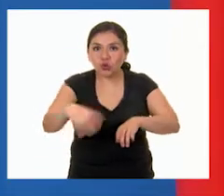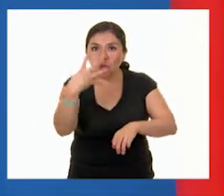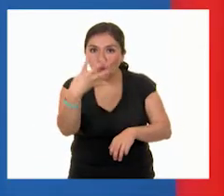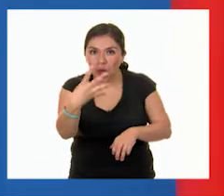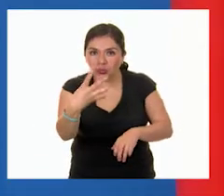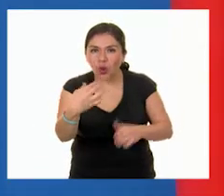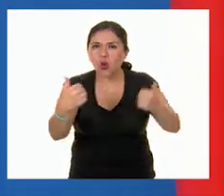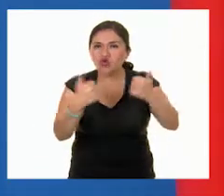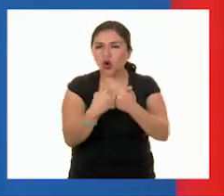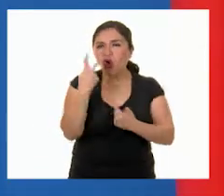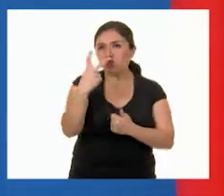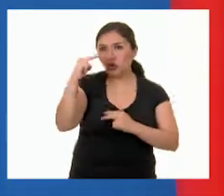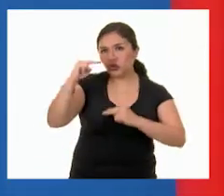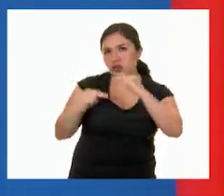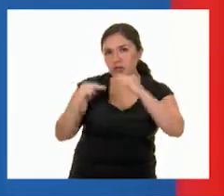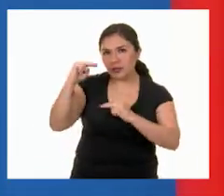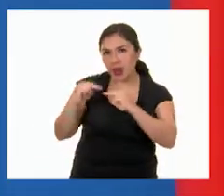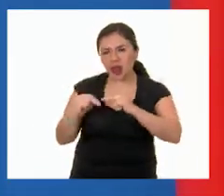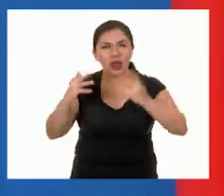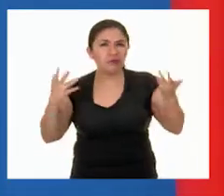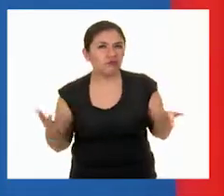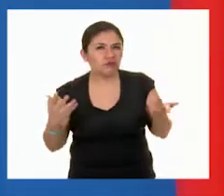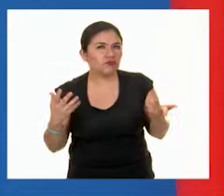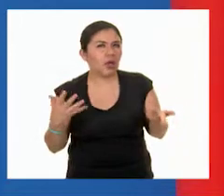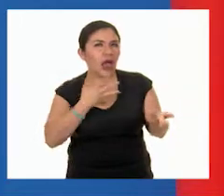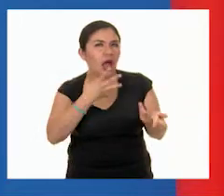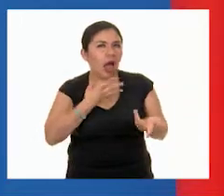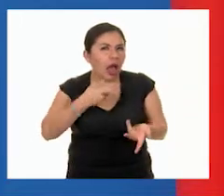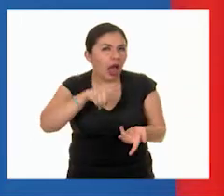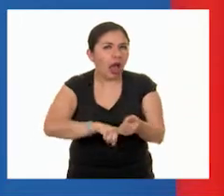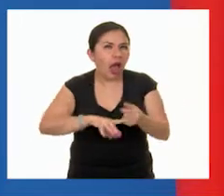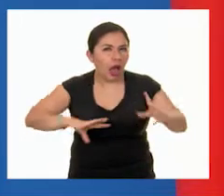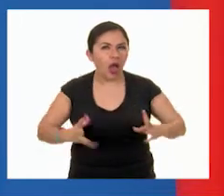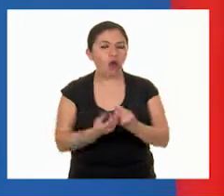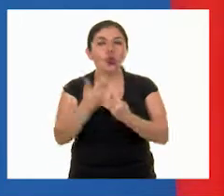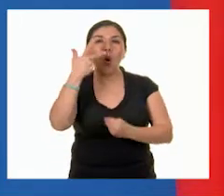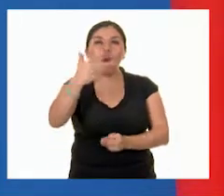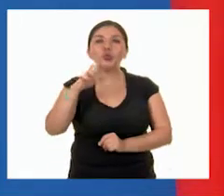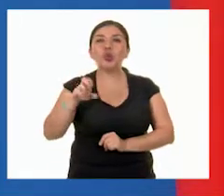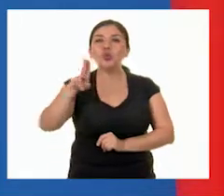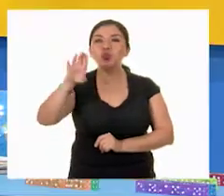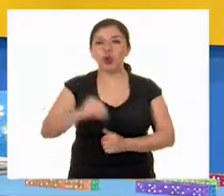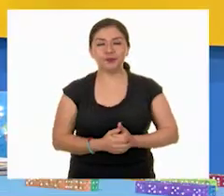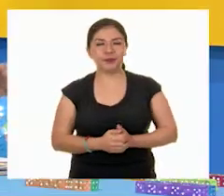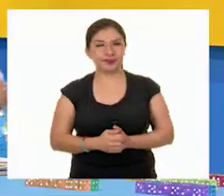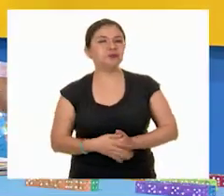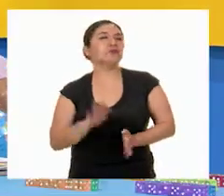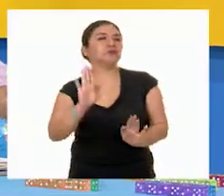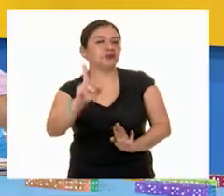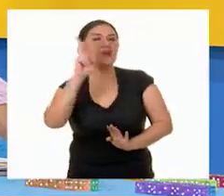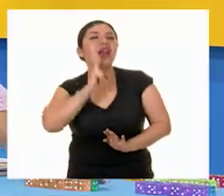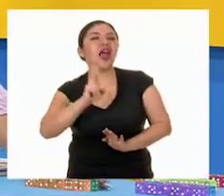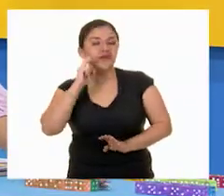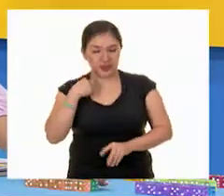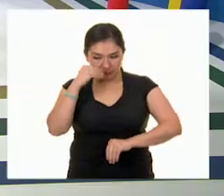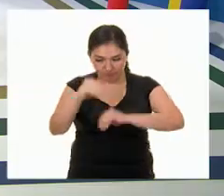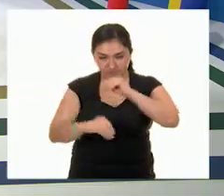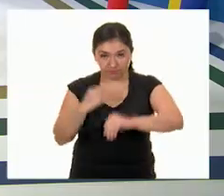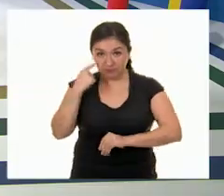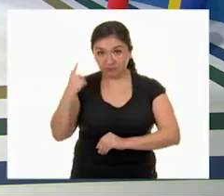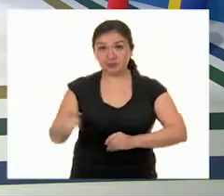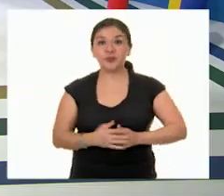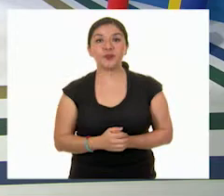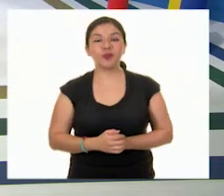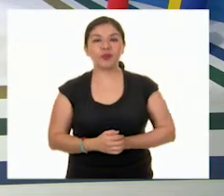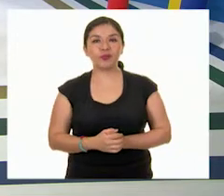tiene 2 niveles. Entonces, va a estar formado en total por 8 cubos. A ver, vamos a hacerlo. Por 8 cubos